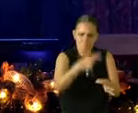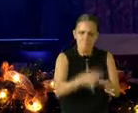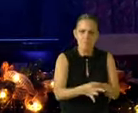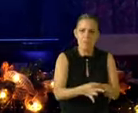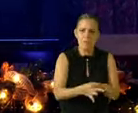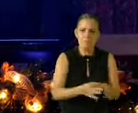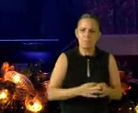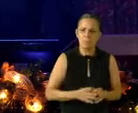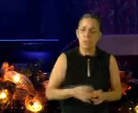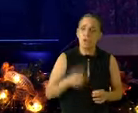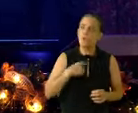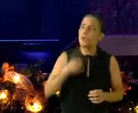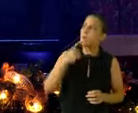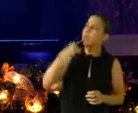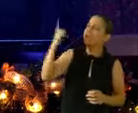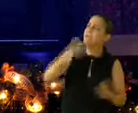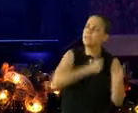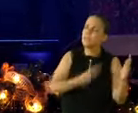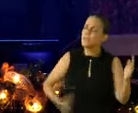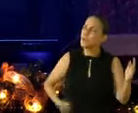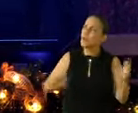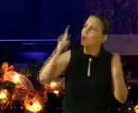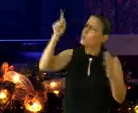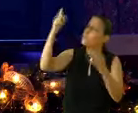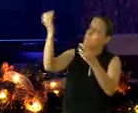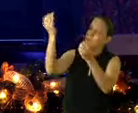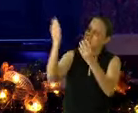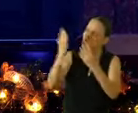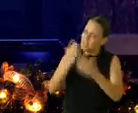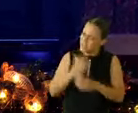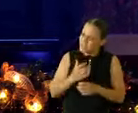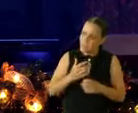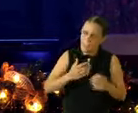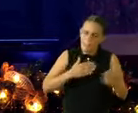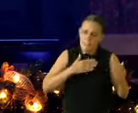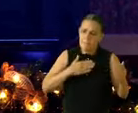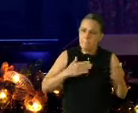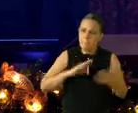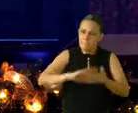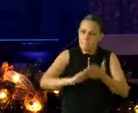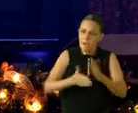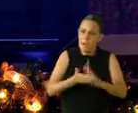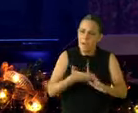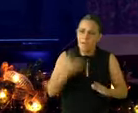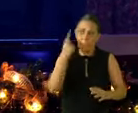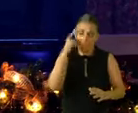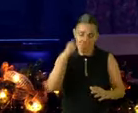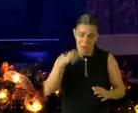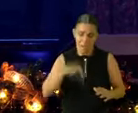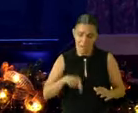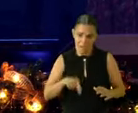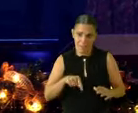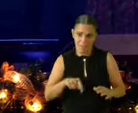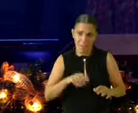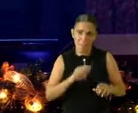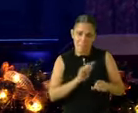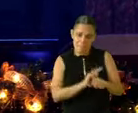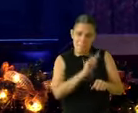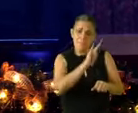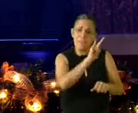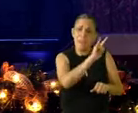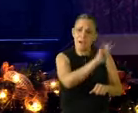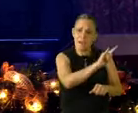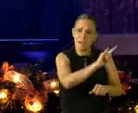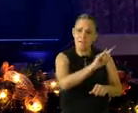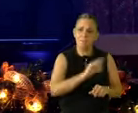yo dije, Señor, tú me diste paz para este viaje. Yo había preparado uno anterior y lo cancelé porque el Señor me dijo no. Y yo no lo hice. Este viaje es de